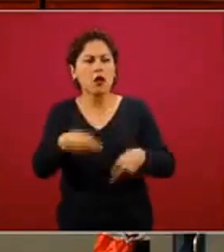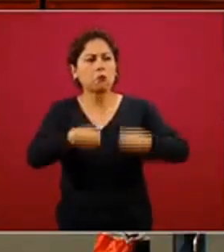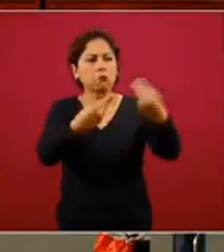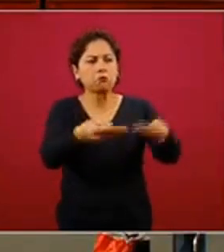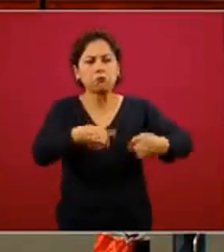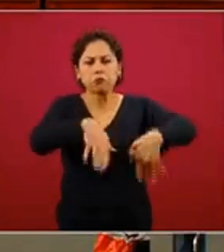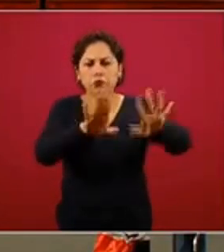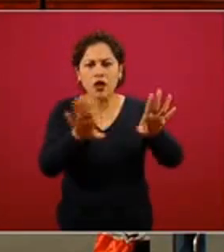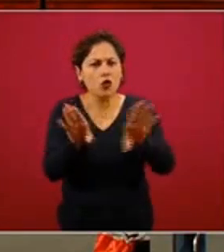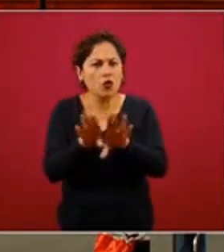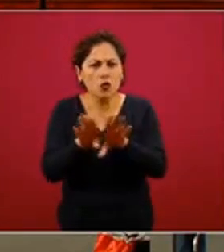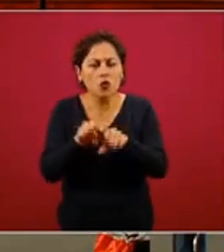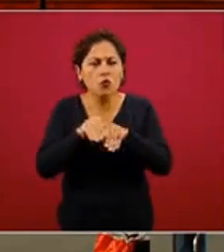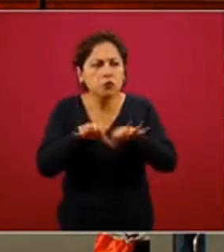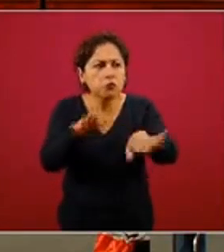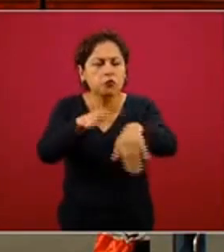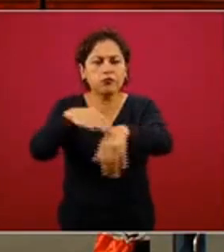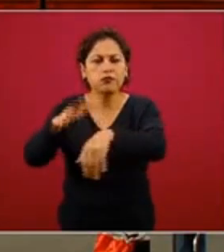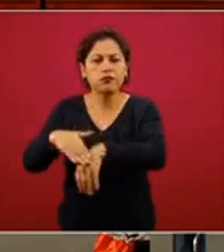Gracias.